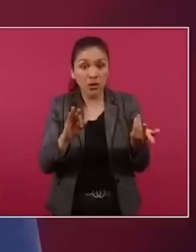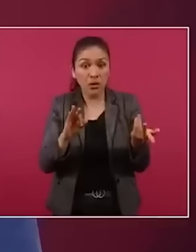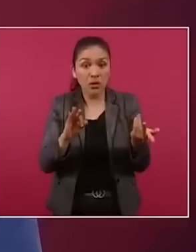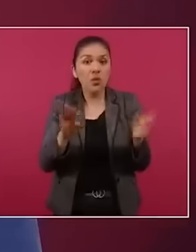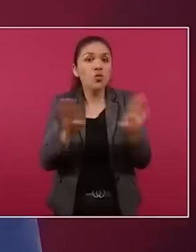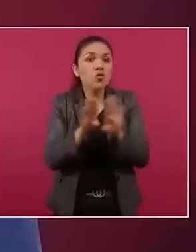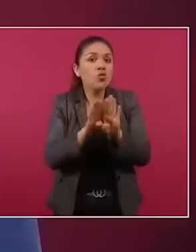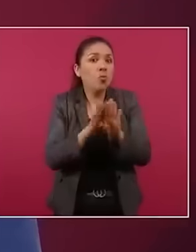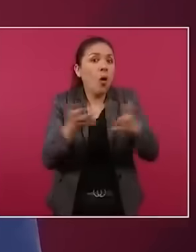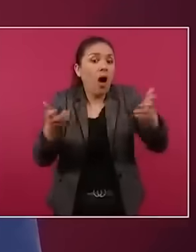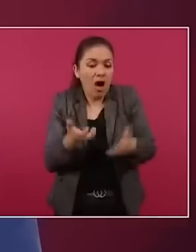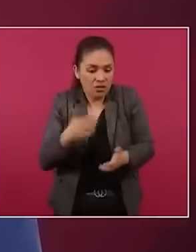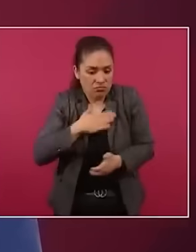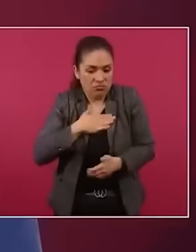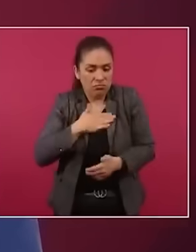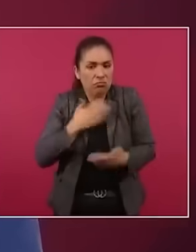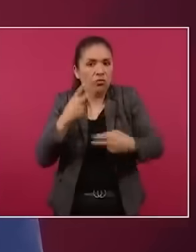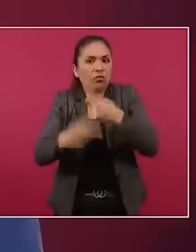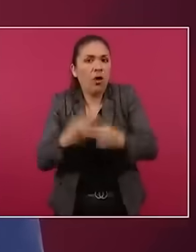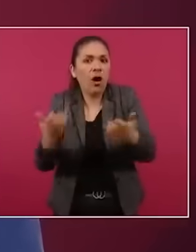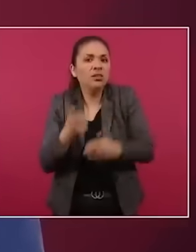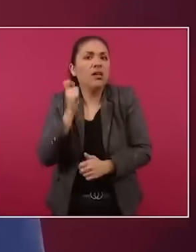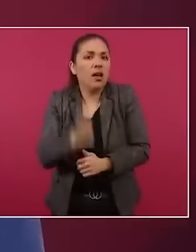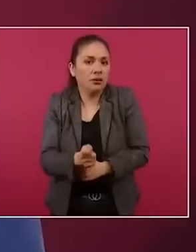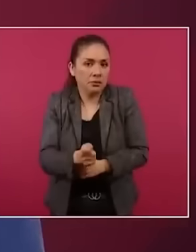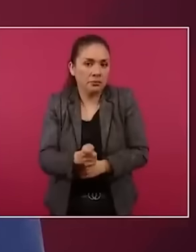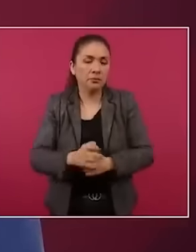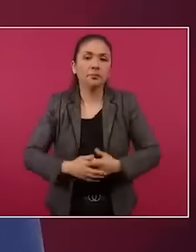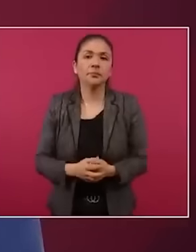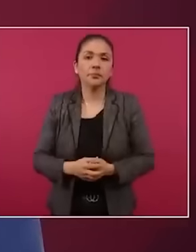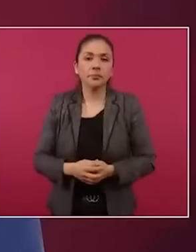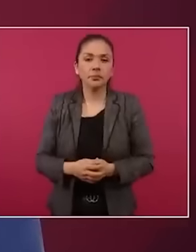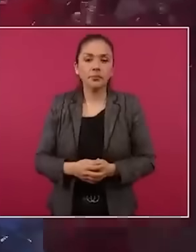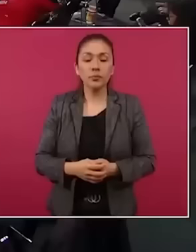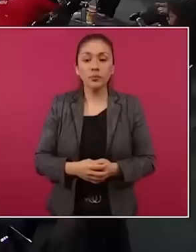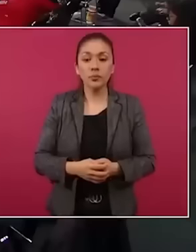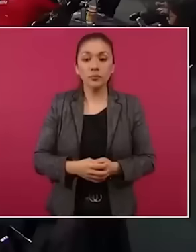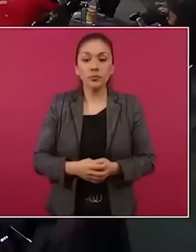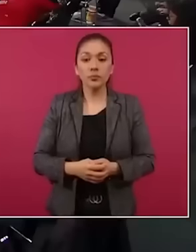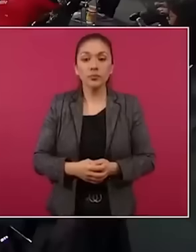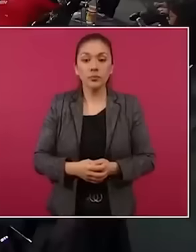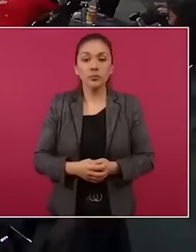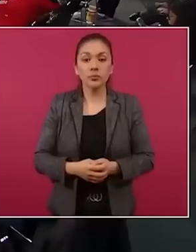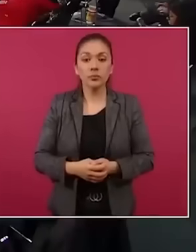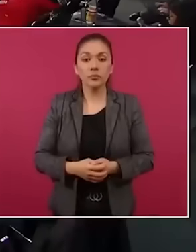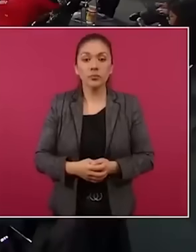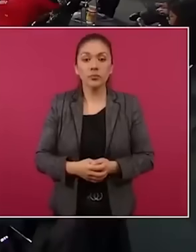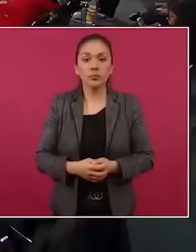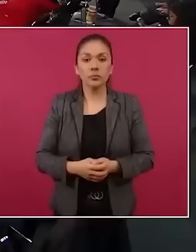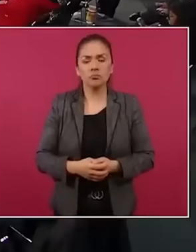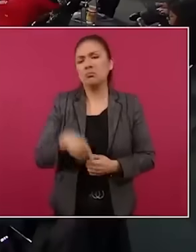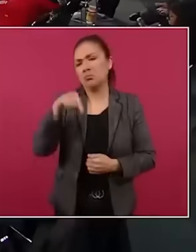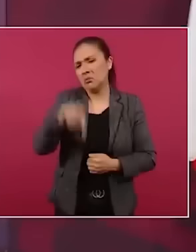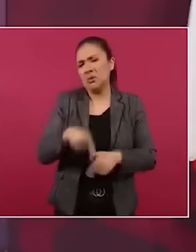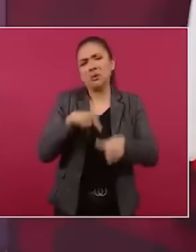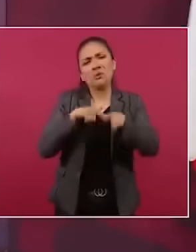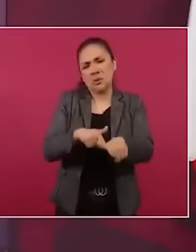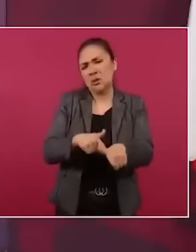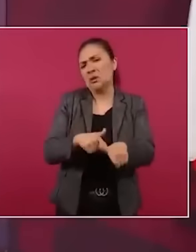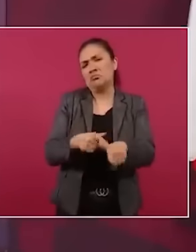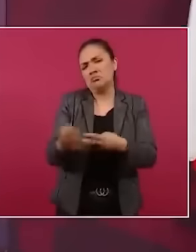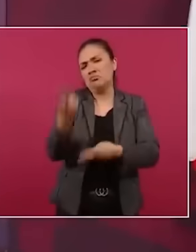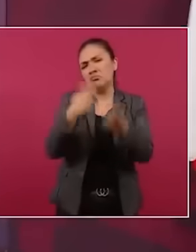cómo procedemos. Aquí nos vamos a estar viendo diario.